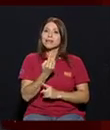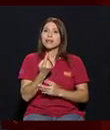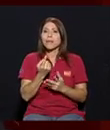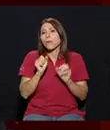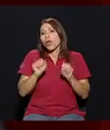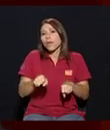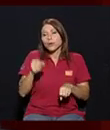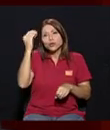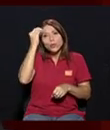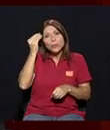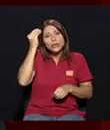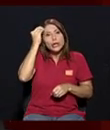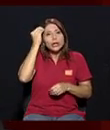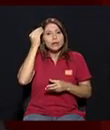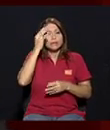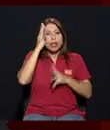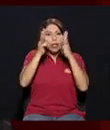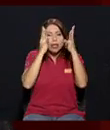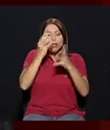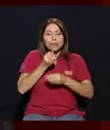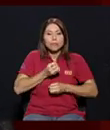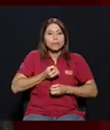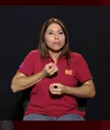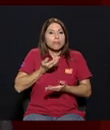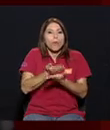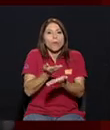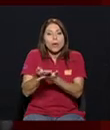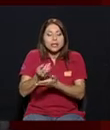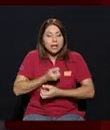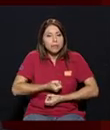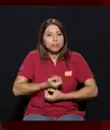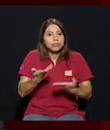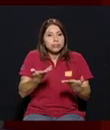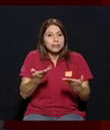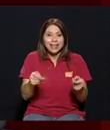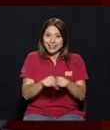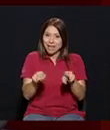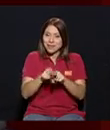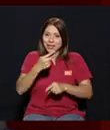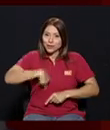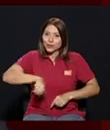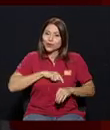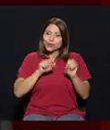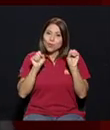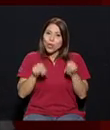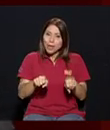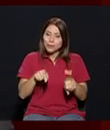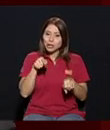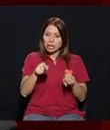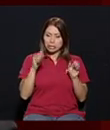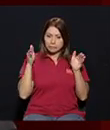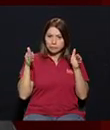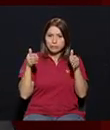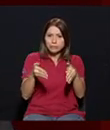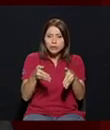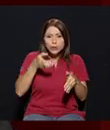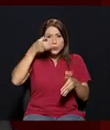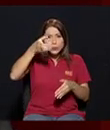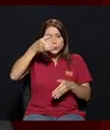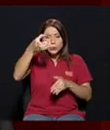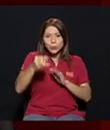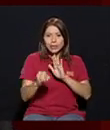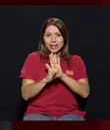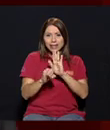la libertad de emitir criterio, de generar propuestas, sino que también podemos ser cuna de los aspectos